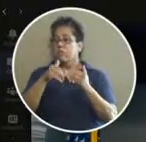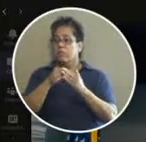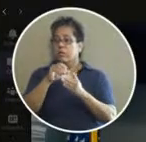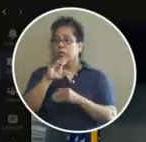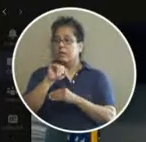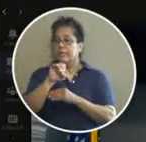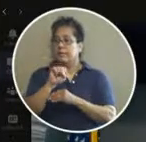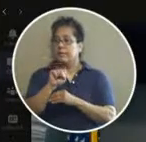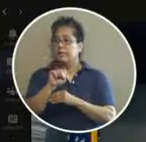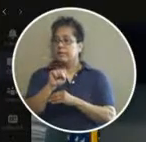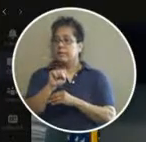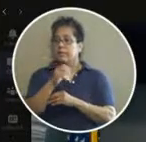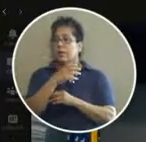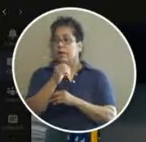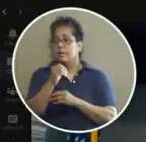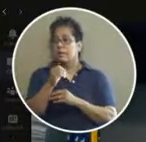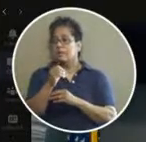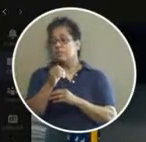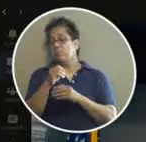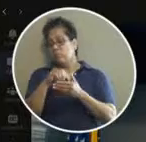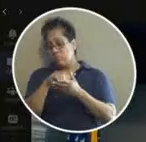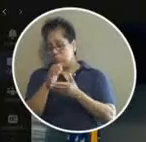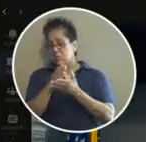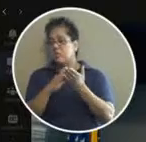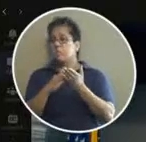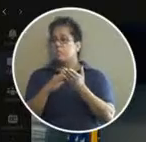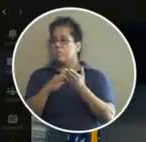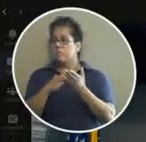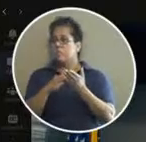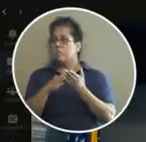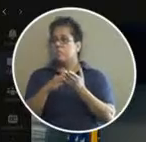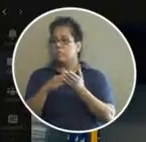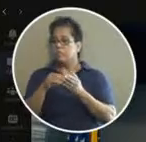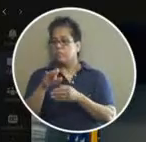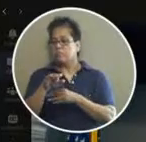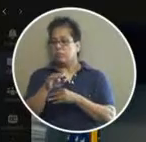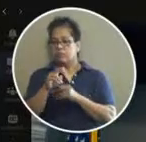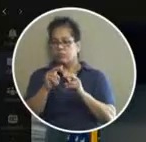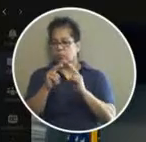casos y en ocasiones puede haber una